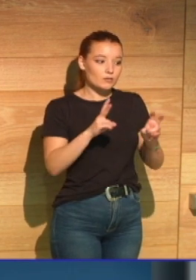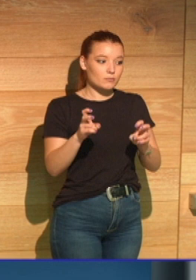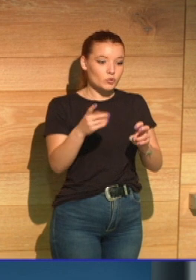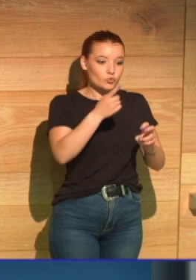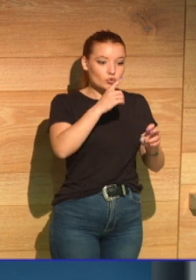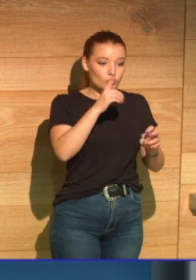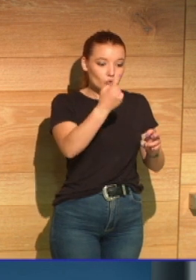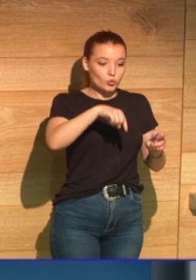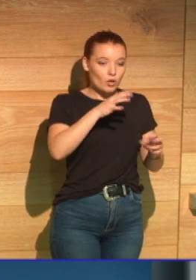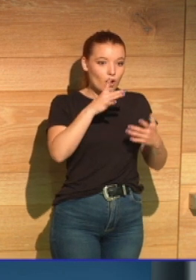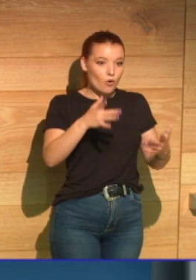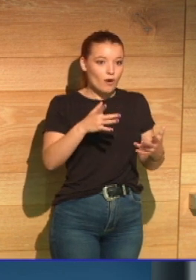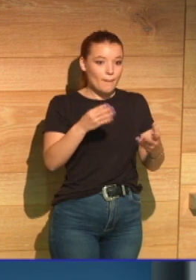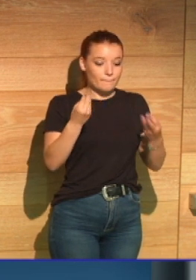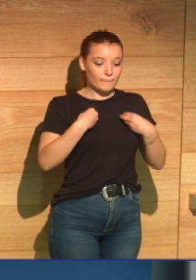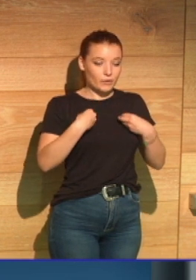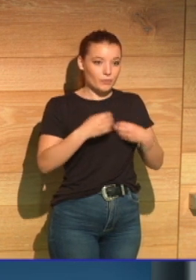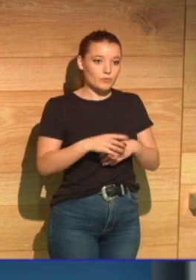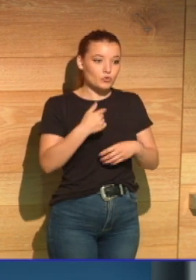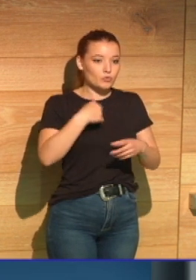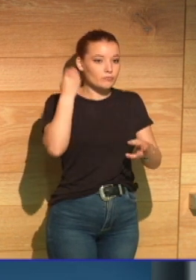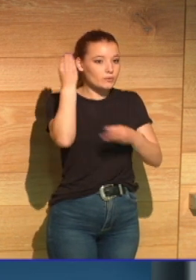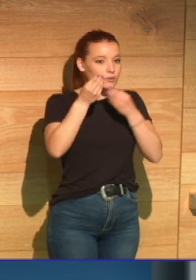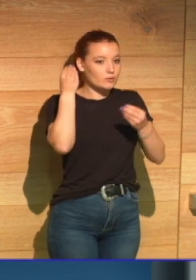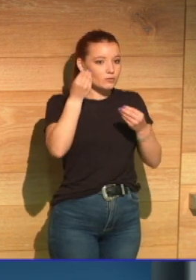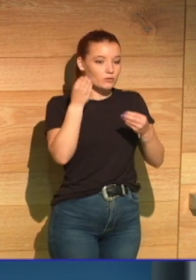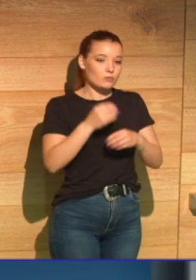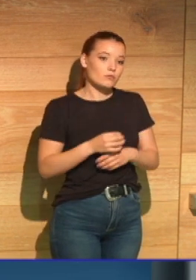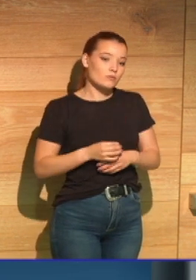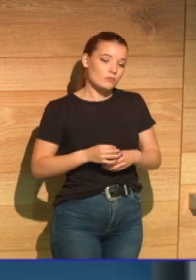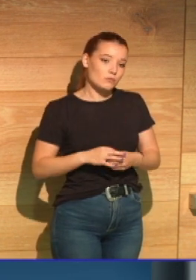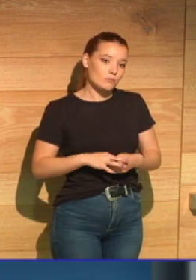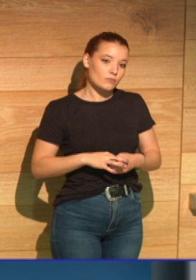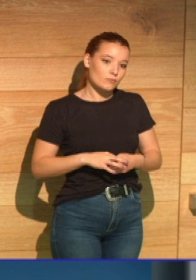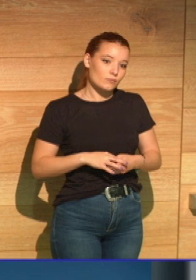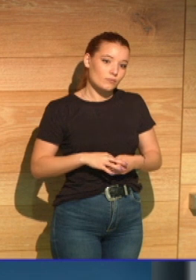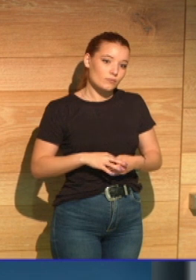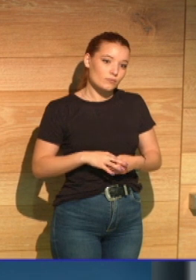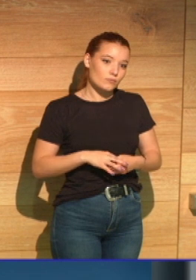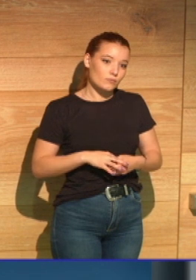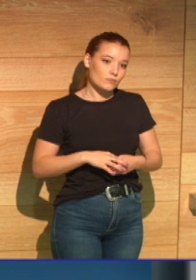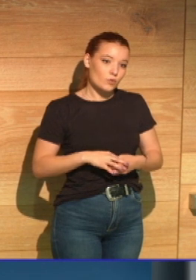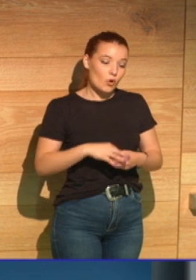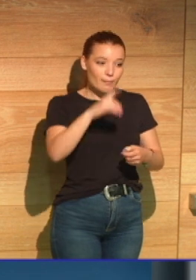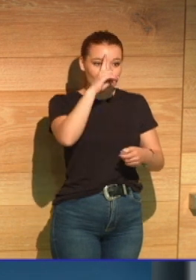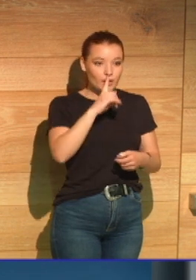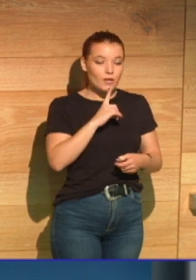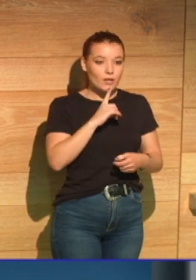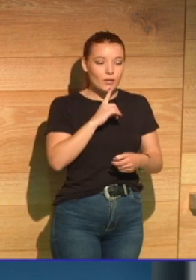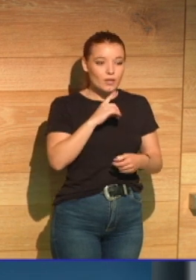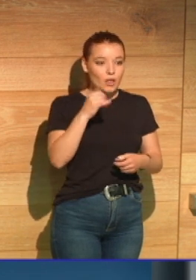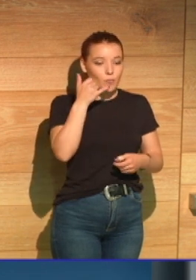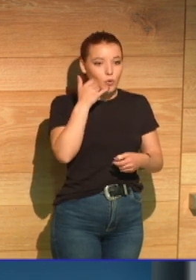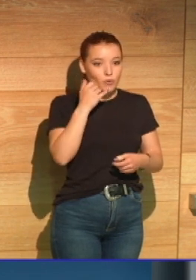directamente. Y a mí me parece que este trabajo de poder tener en el celular de pronto este mensaje con esta imagen ya propone estas otras líneas